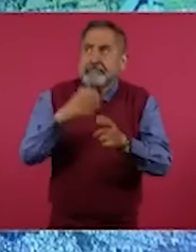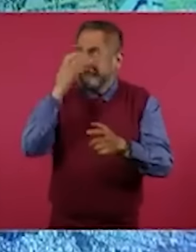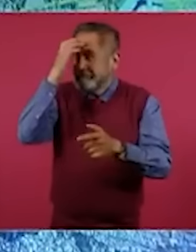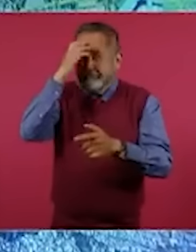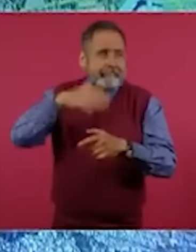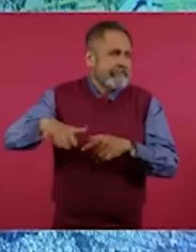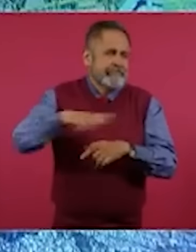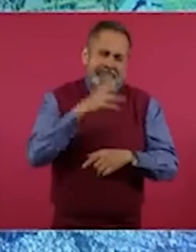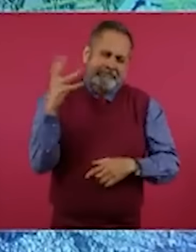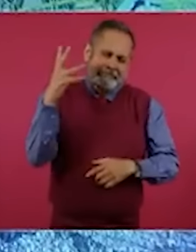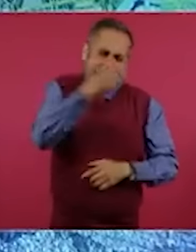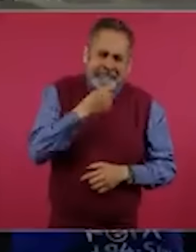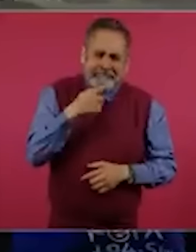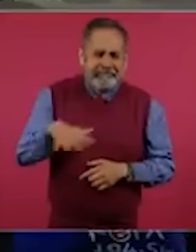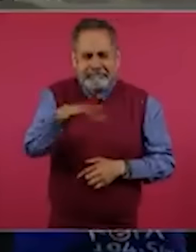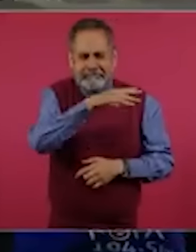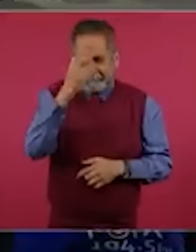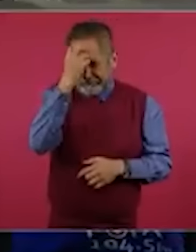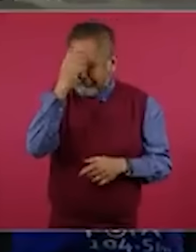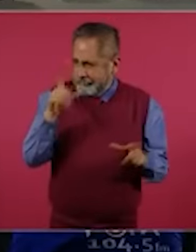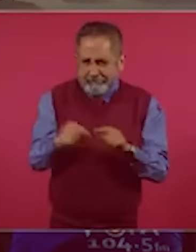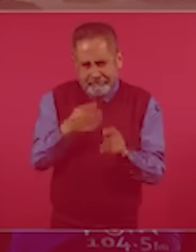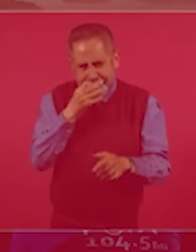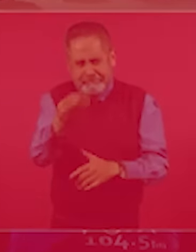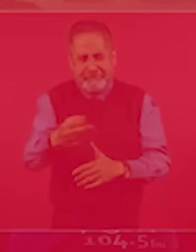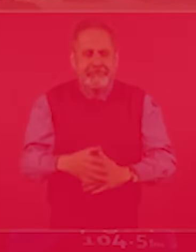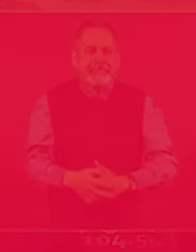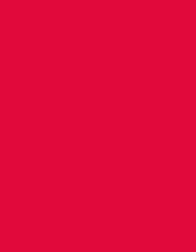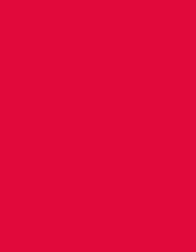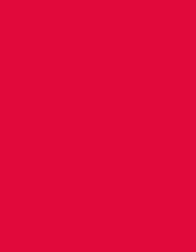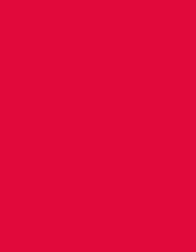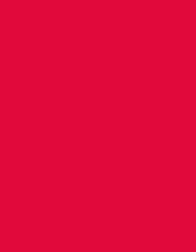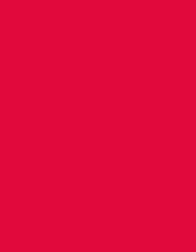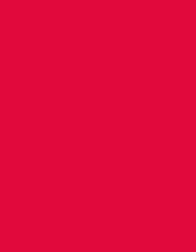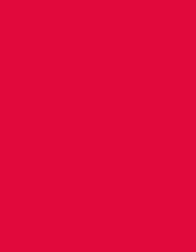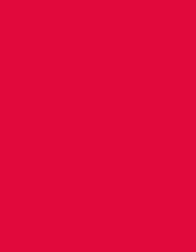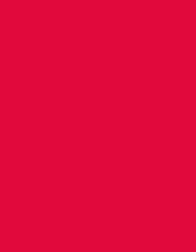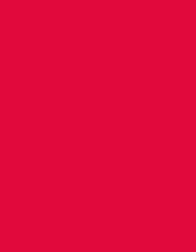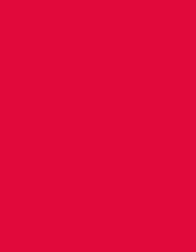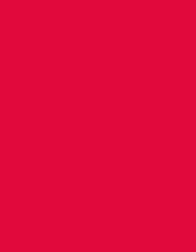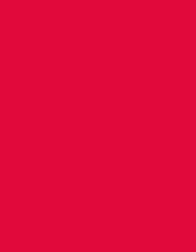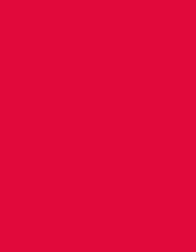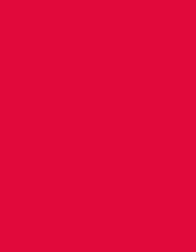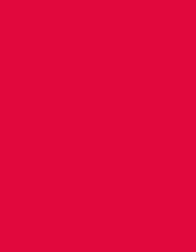de Chapultepec. Eso sería, presidente. Gracias.